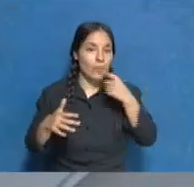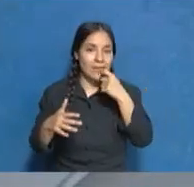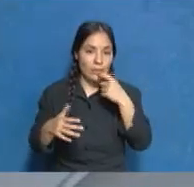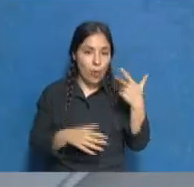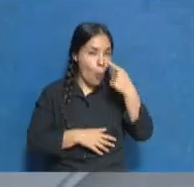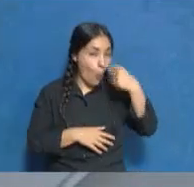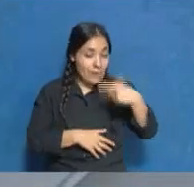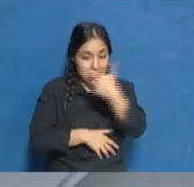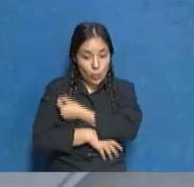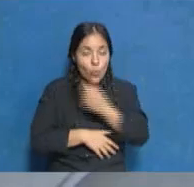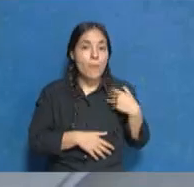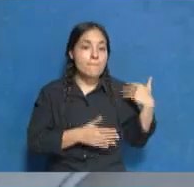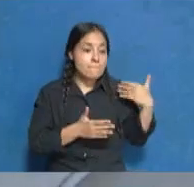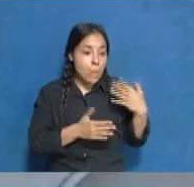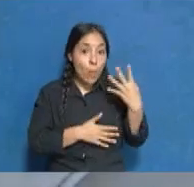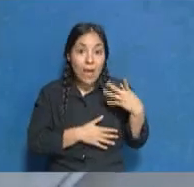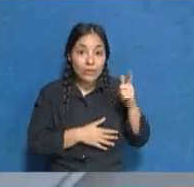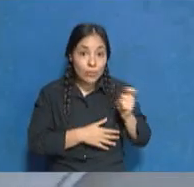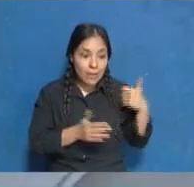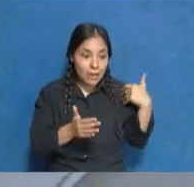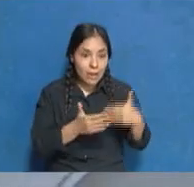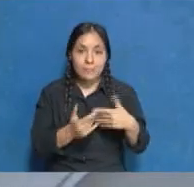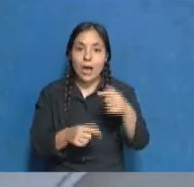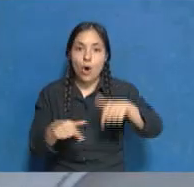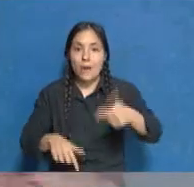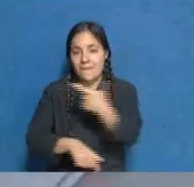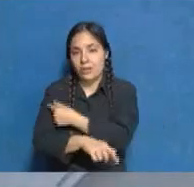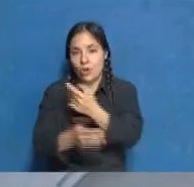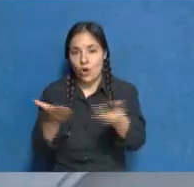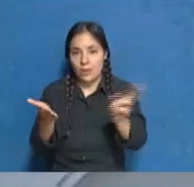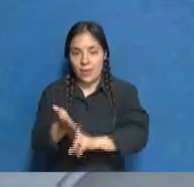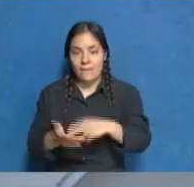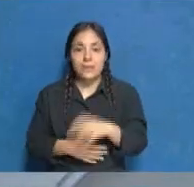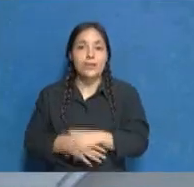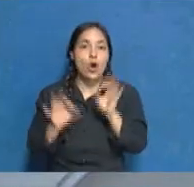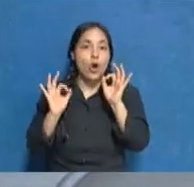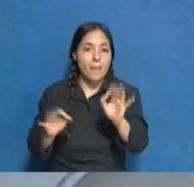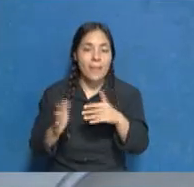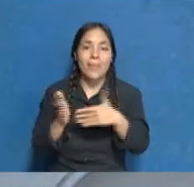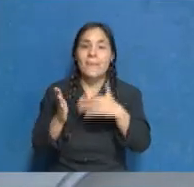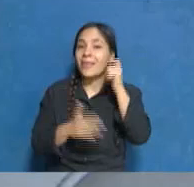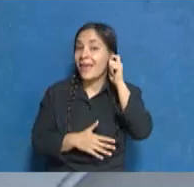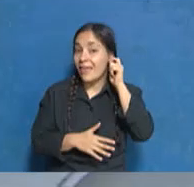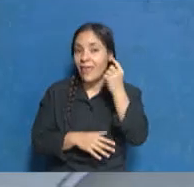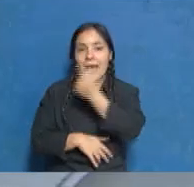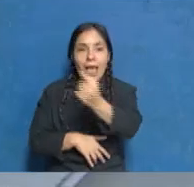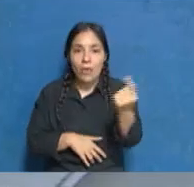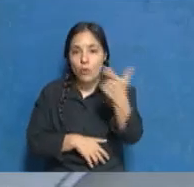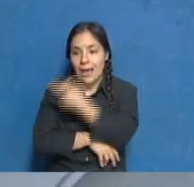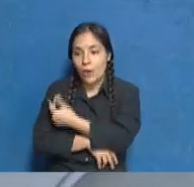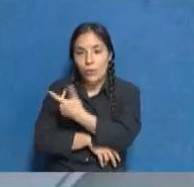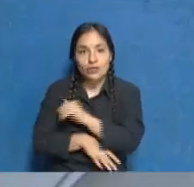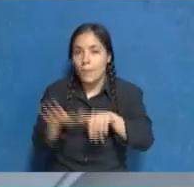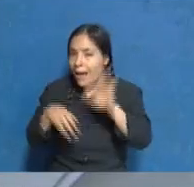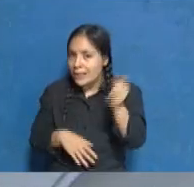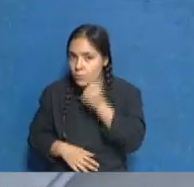4 meses de colocada la dosis anterior, ¿no? Completar esquema, aplicar el refuerzo que corresponda, pero vacunarse. Ese